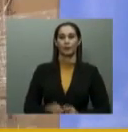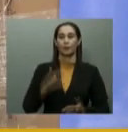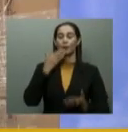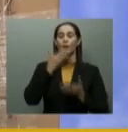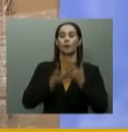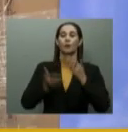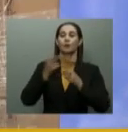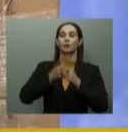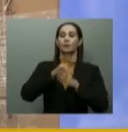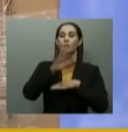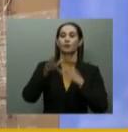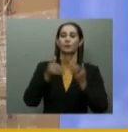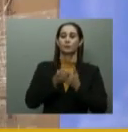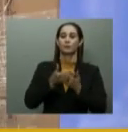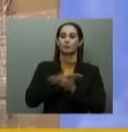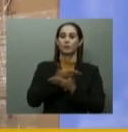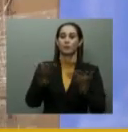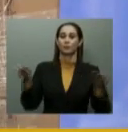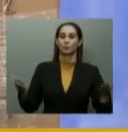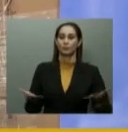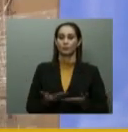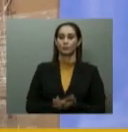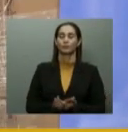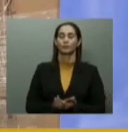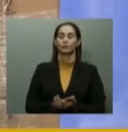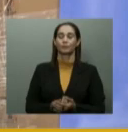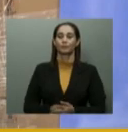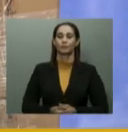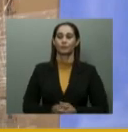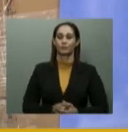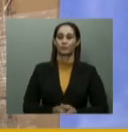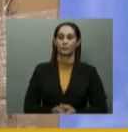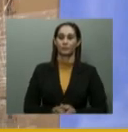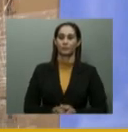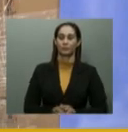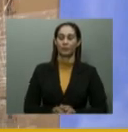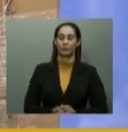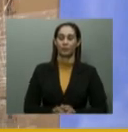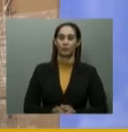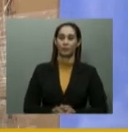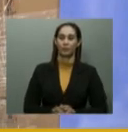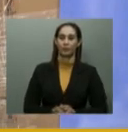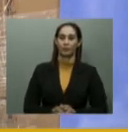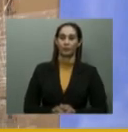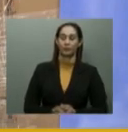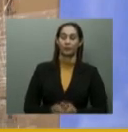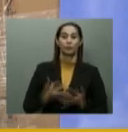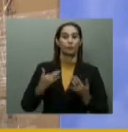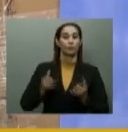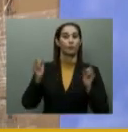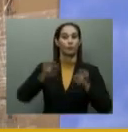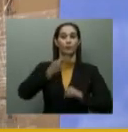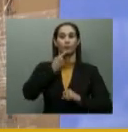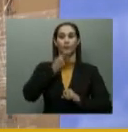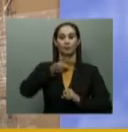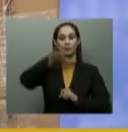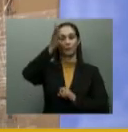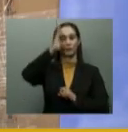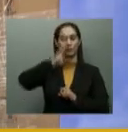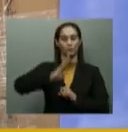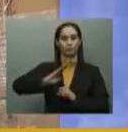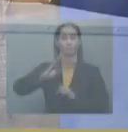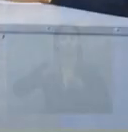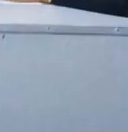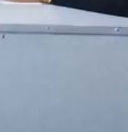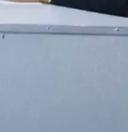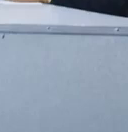de los generales de este país pues ninguna está en guerra bueno nada vamos a continuar entonces con el contenido distinguida y